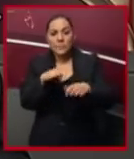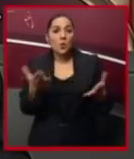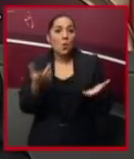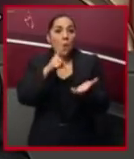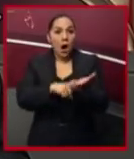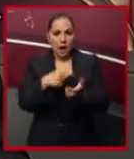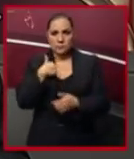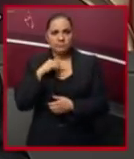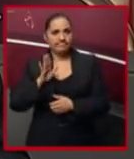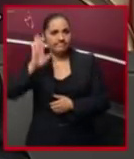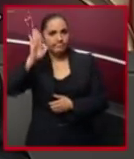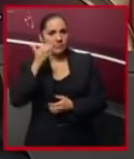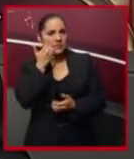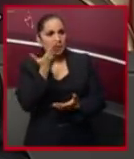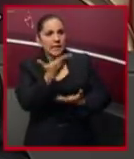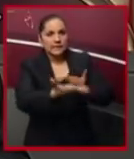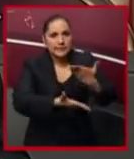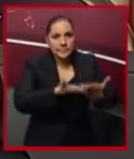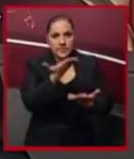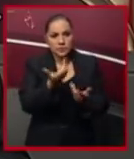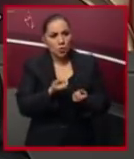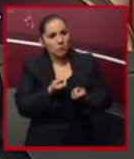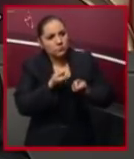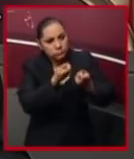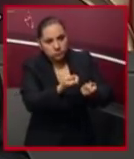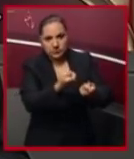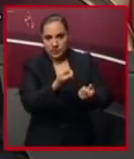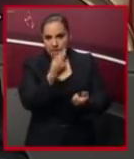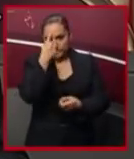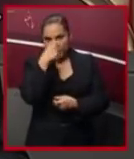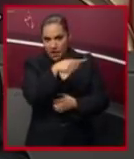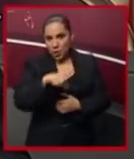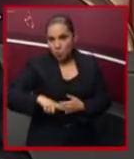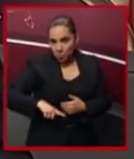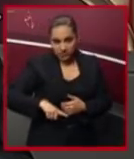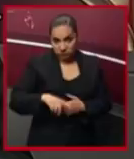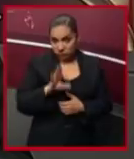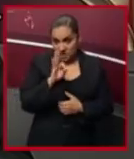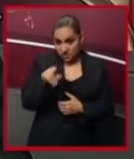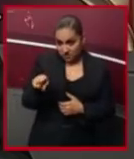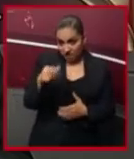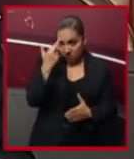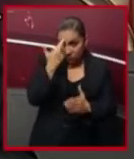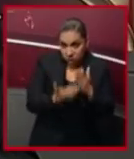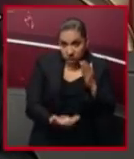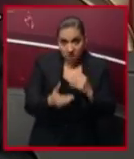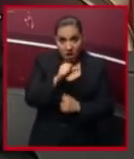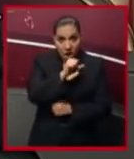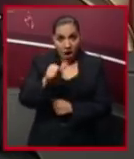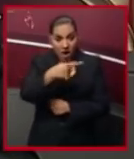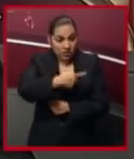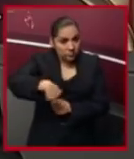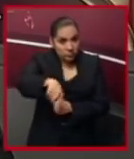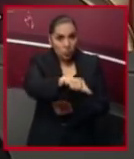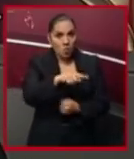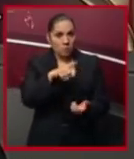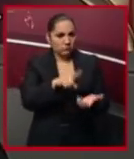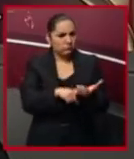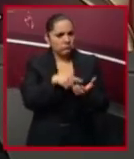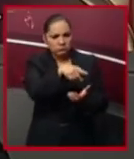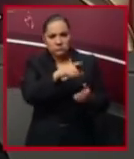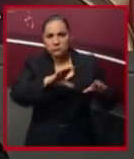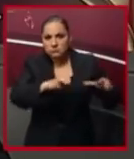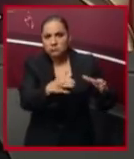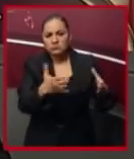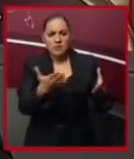en adquisiciones, arrendamientos, servicios u obras públicas por faltas administrativas graves que causen daños o perjuicios o se presente